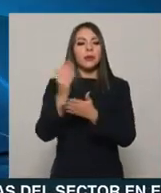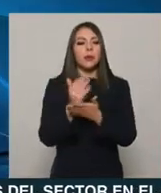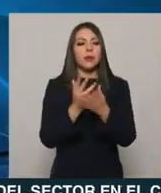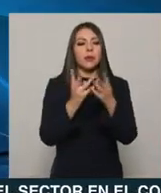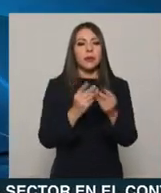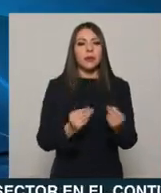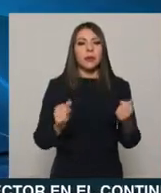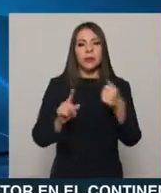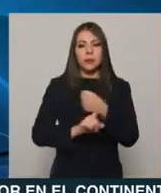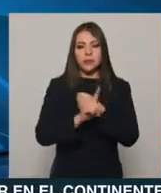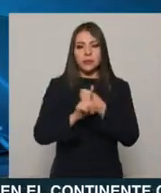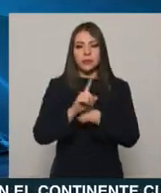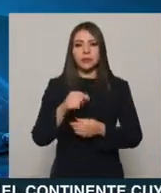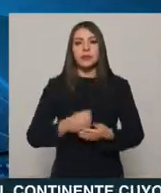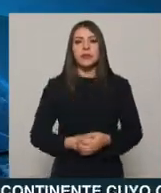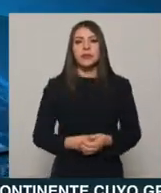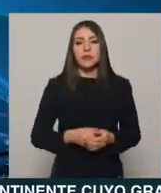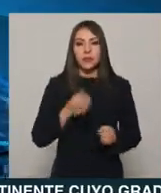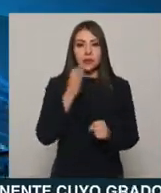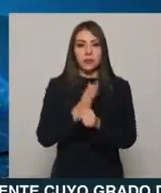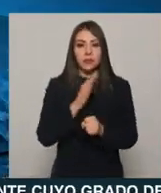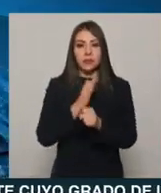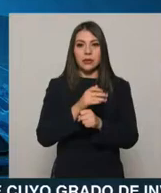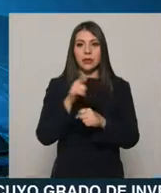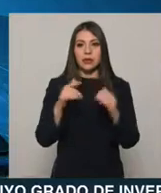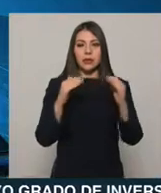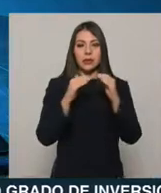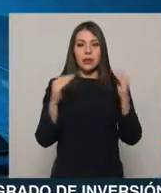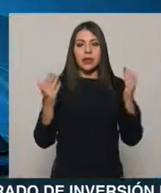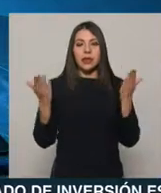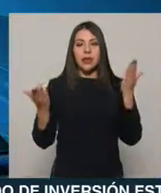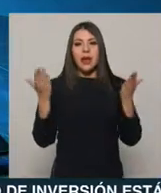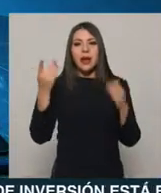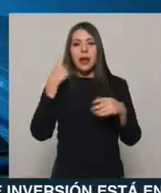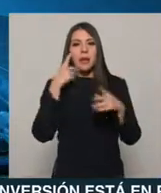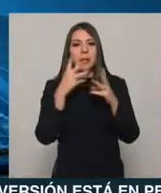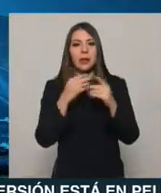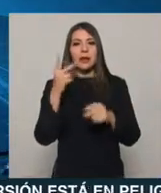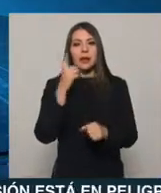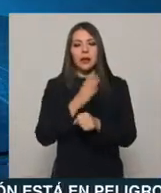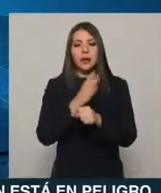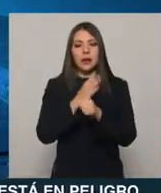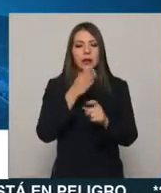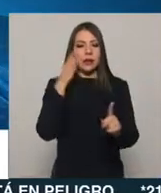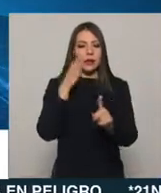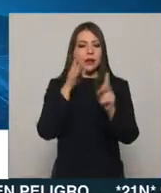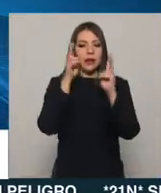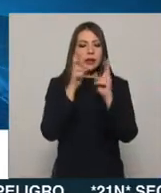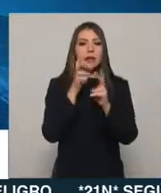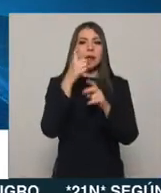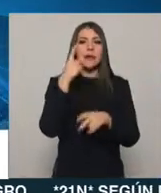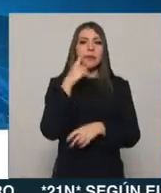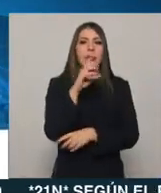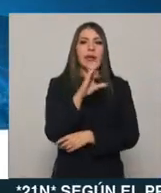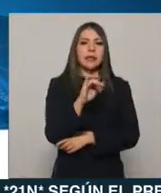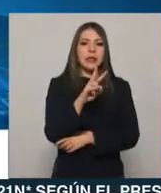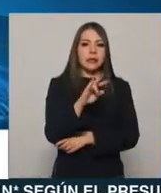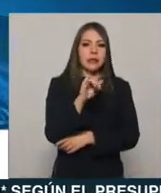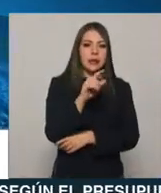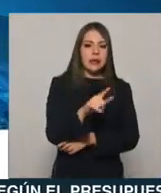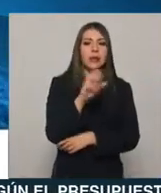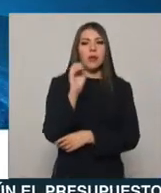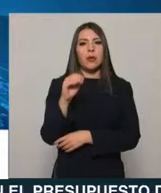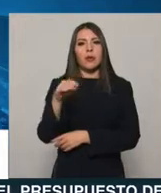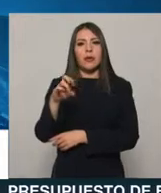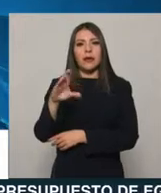mediación está dedicada ahorita esencialmente al área de la materia familiar y la materia civil y mercantil. Por razones